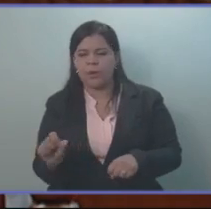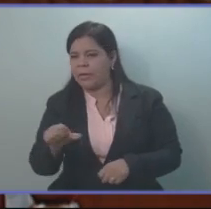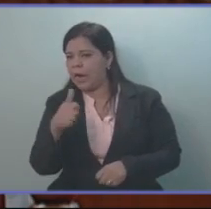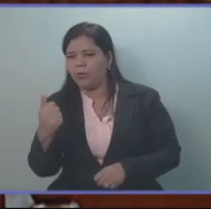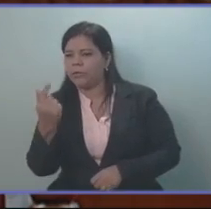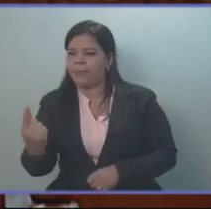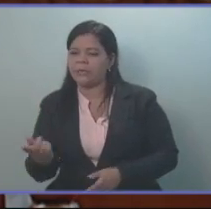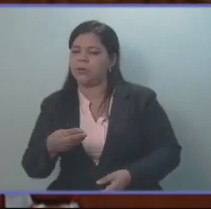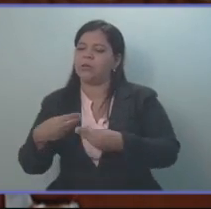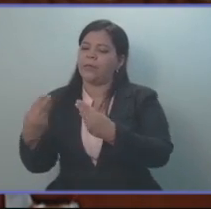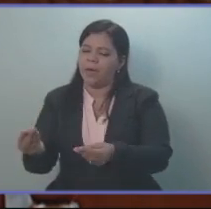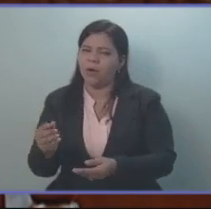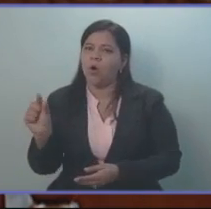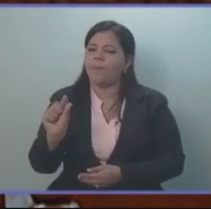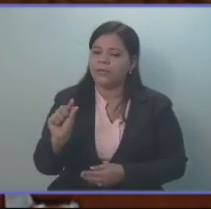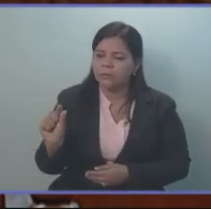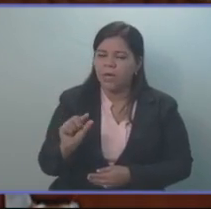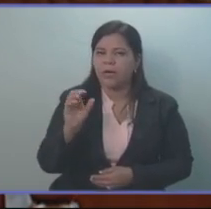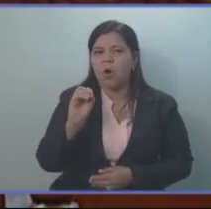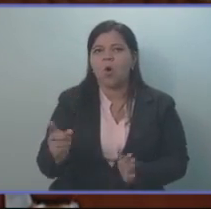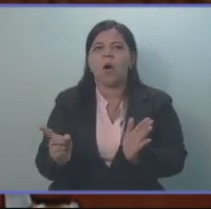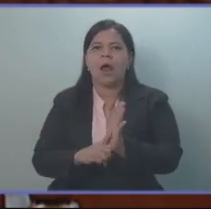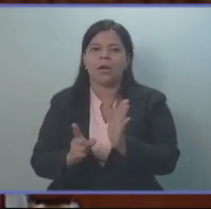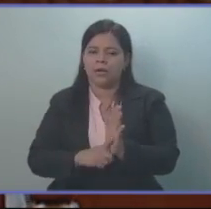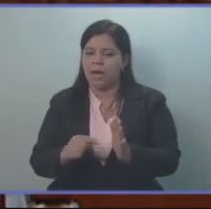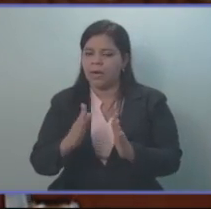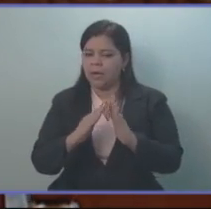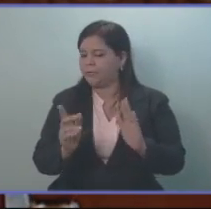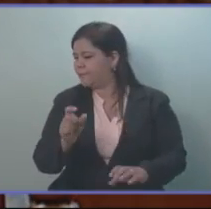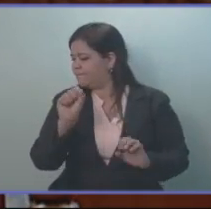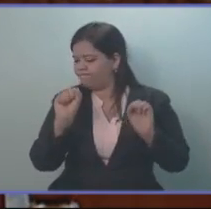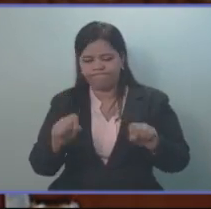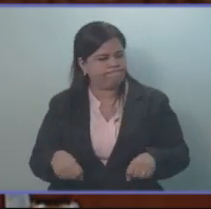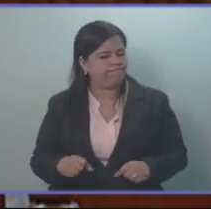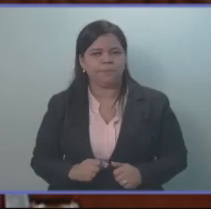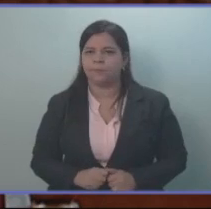título, prestarse ni arrendarse.